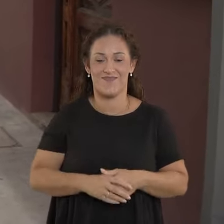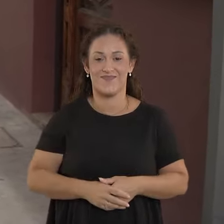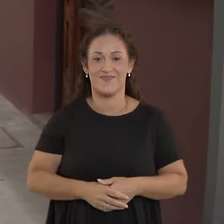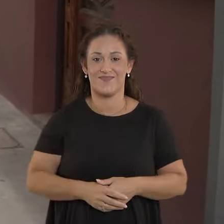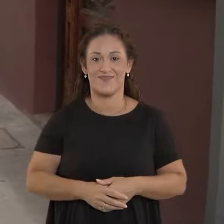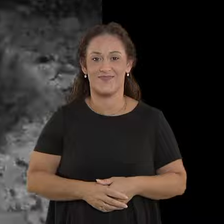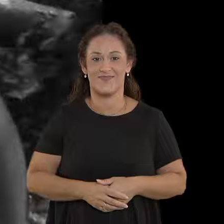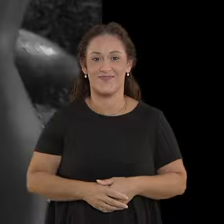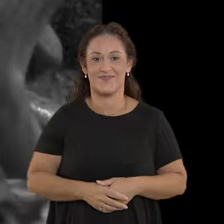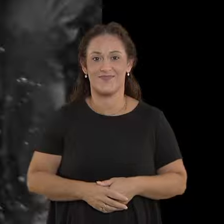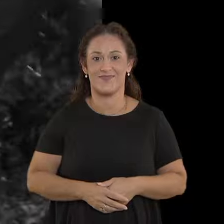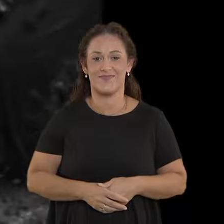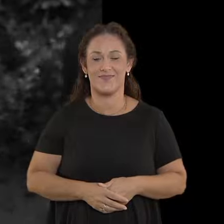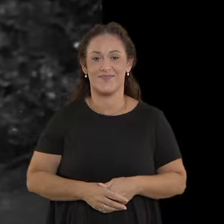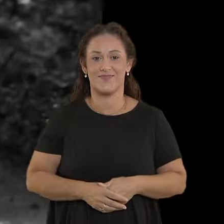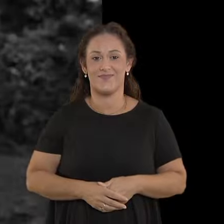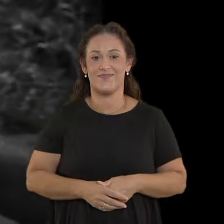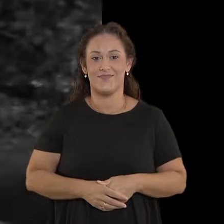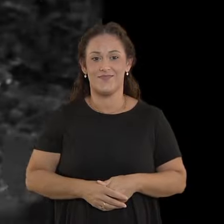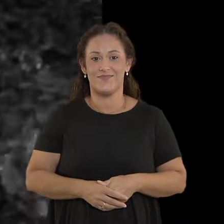¡Vean, vean!